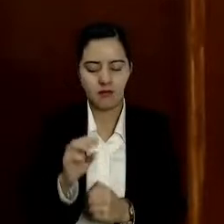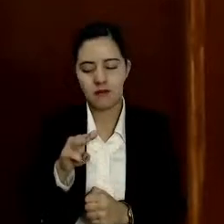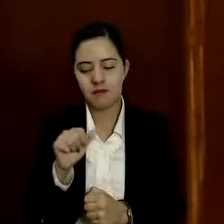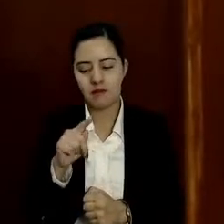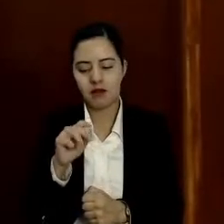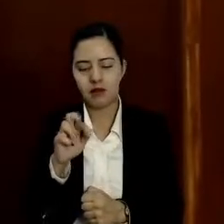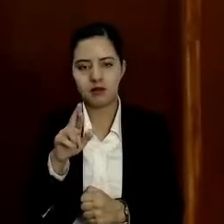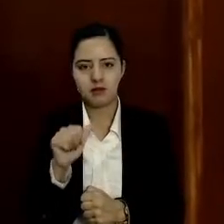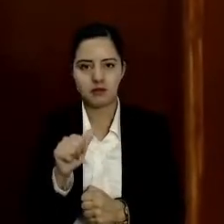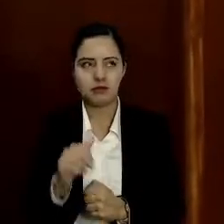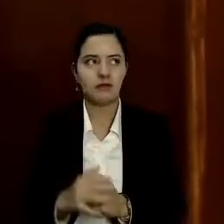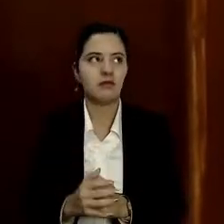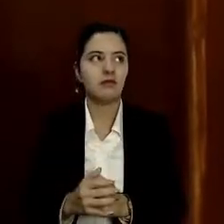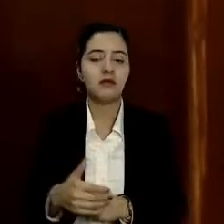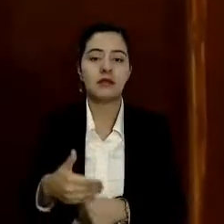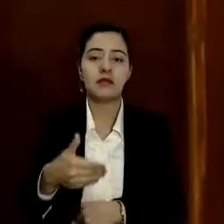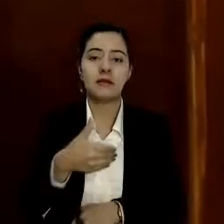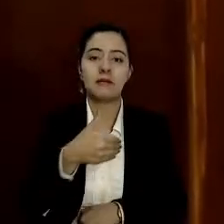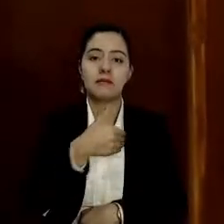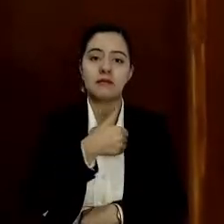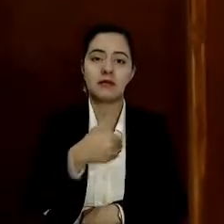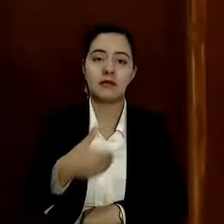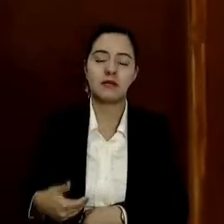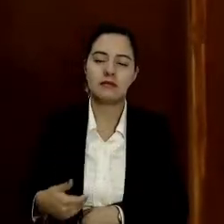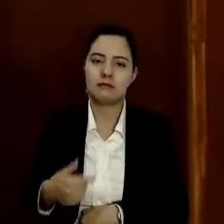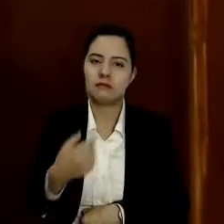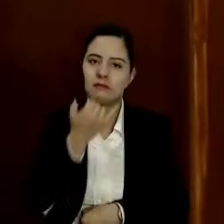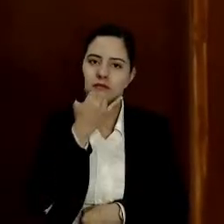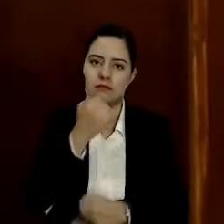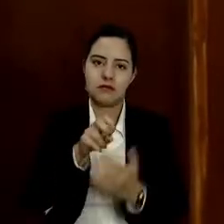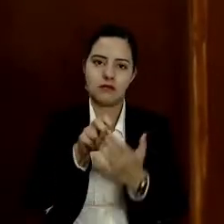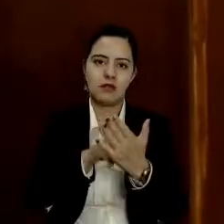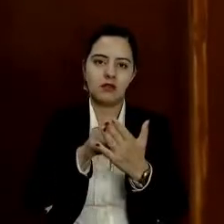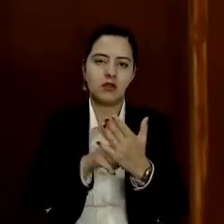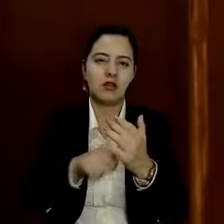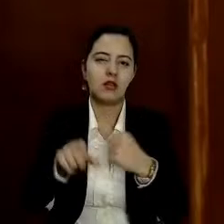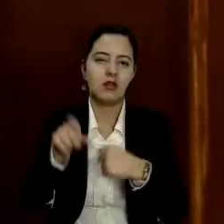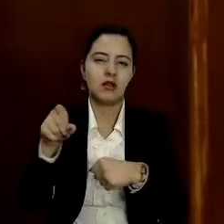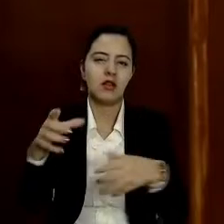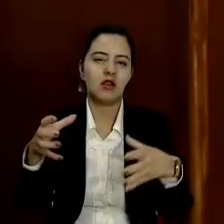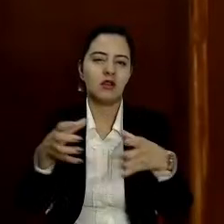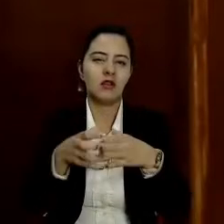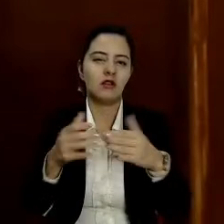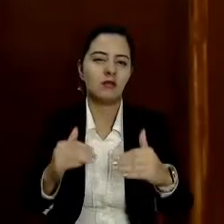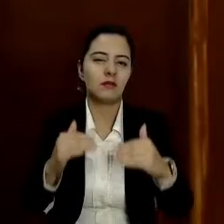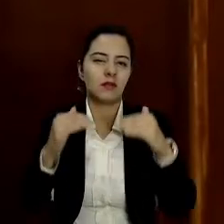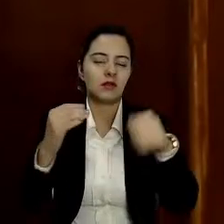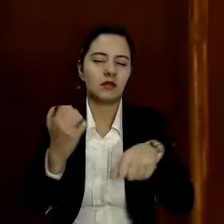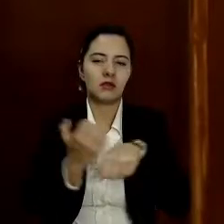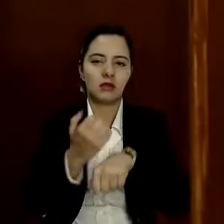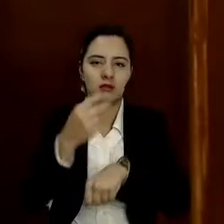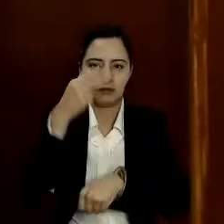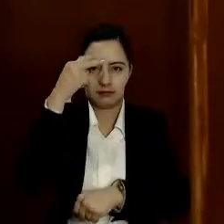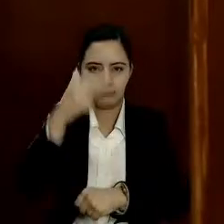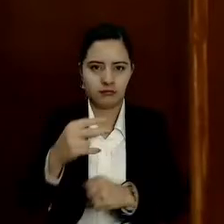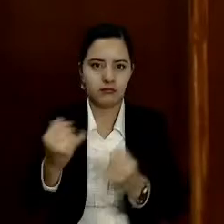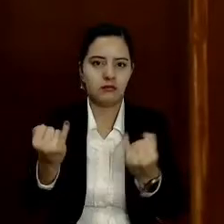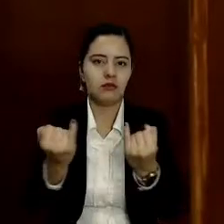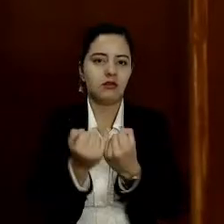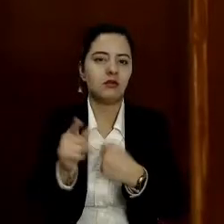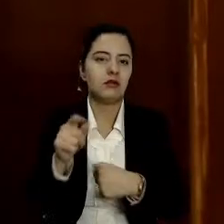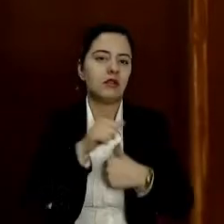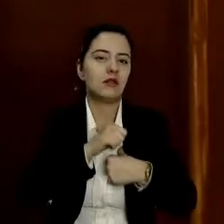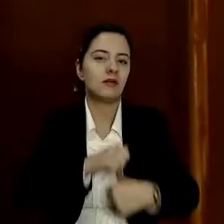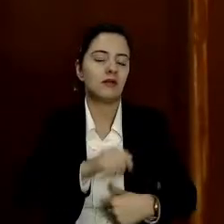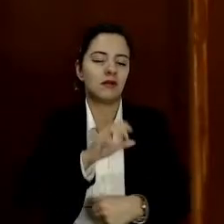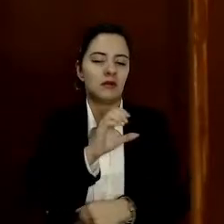Presidente, corrijo, es al órgano superior de fiscalización del Estado de México y al titular del órgano interno de la Universidad del Estado